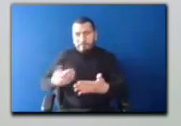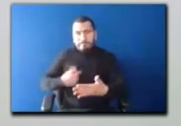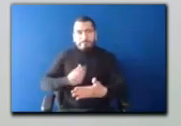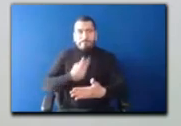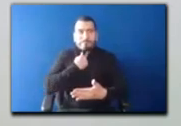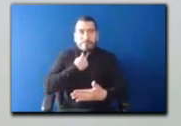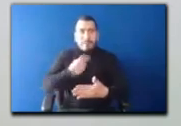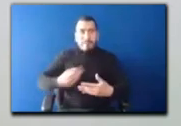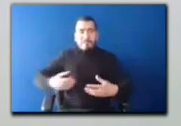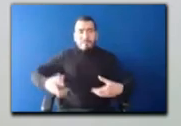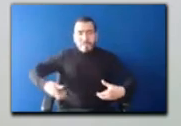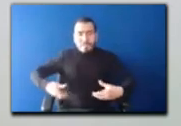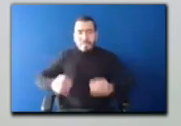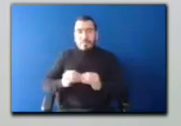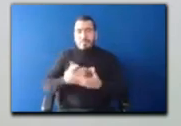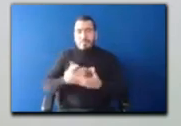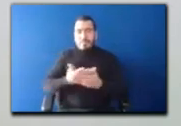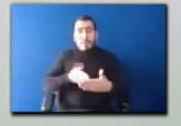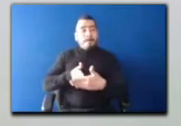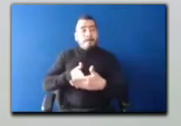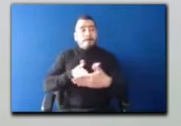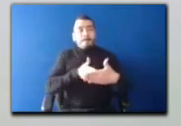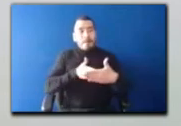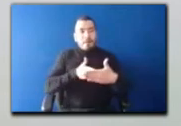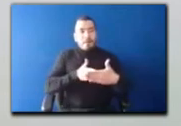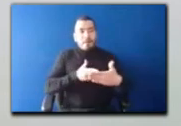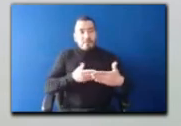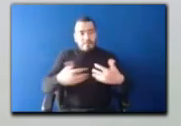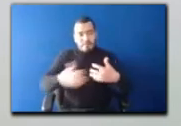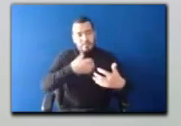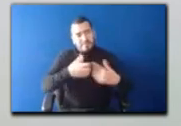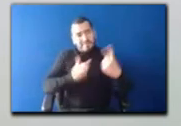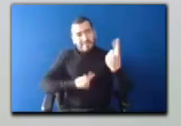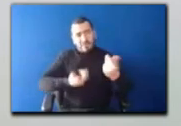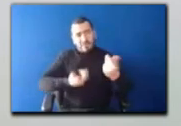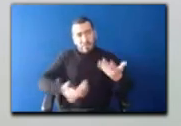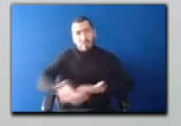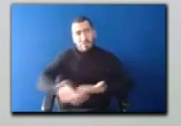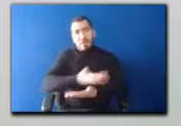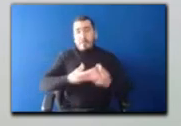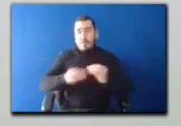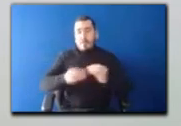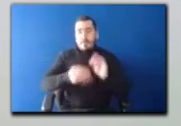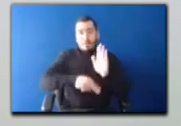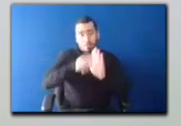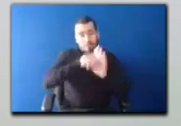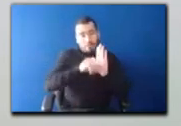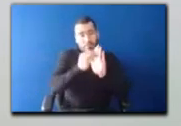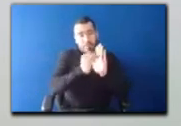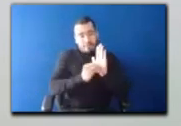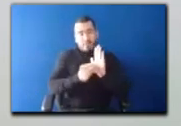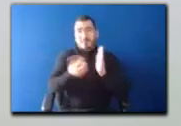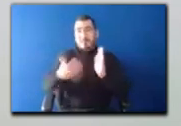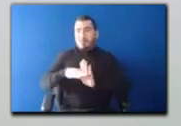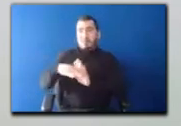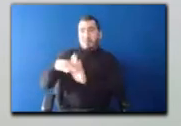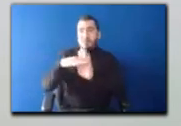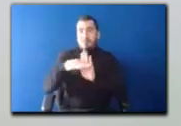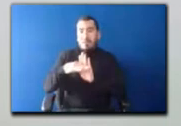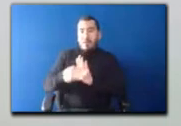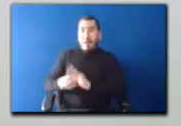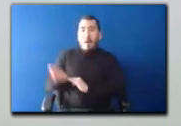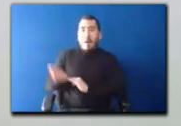que le limite o que le genere una barrera de interactuar con el sistema financiero. Hay normatividad, ya eso es un estándar. Por ejemplo, Jorge, que nos está